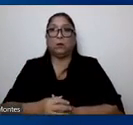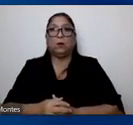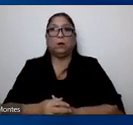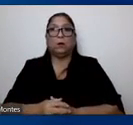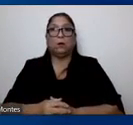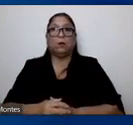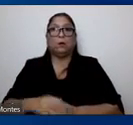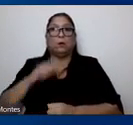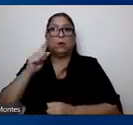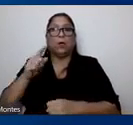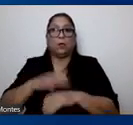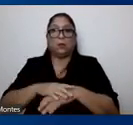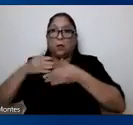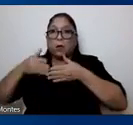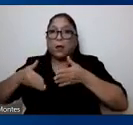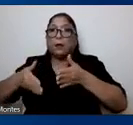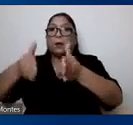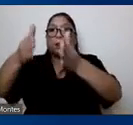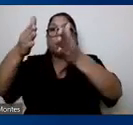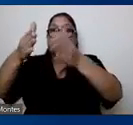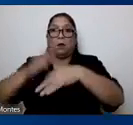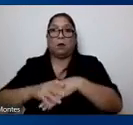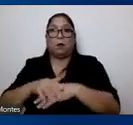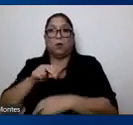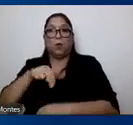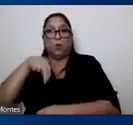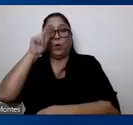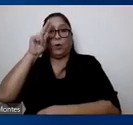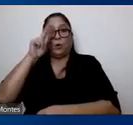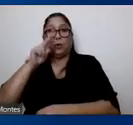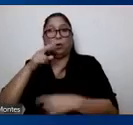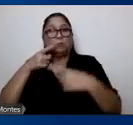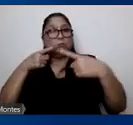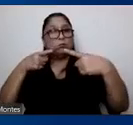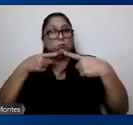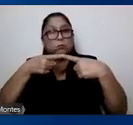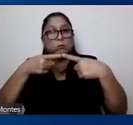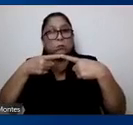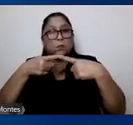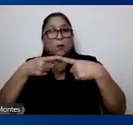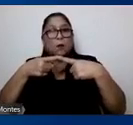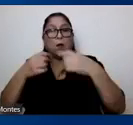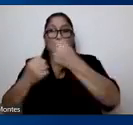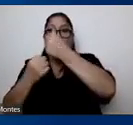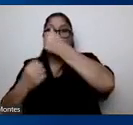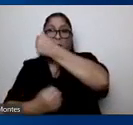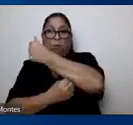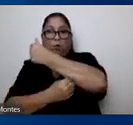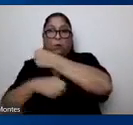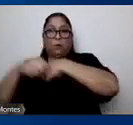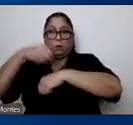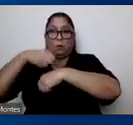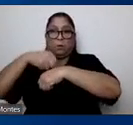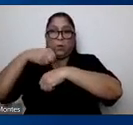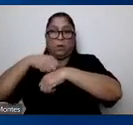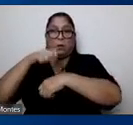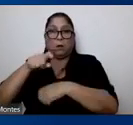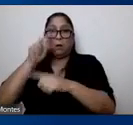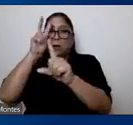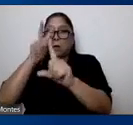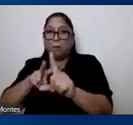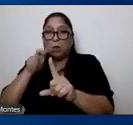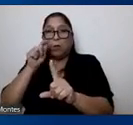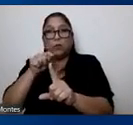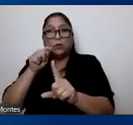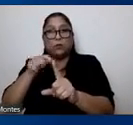Es una Panamericana Norte por las intersecciones de Puente Piedra, distrito de Puente Piedra, donde que vemos